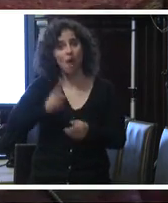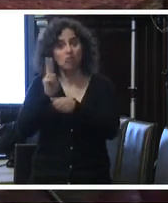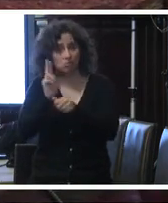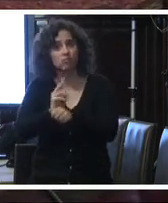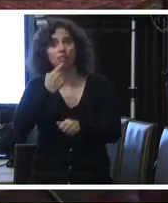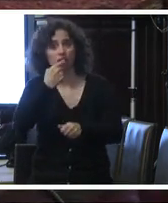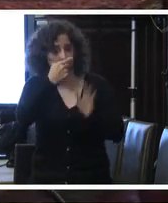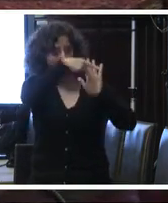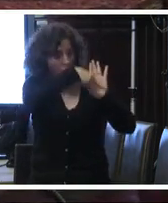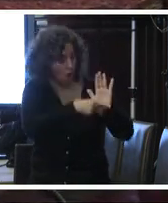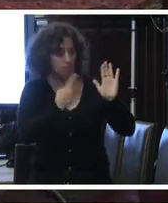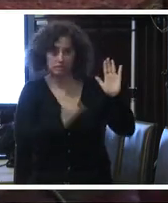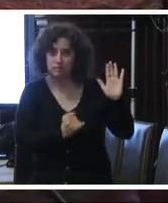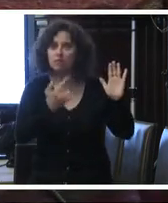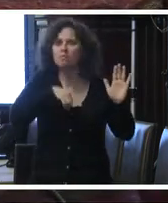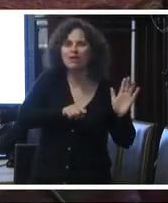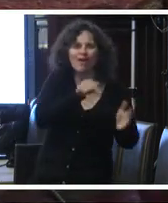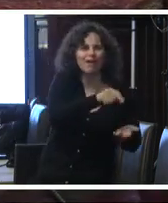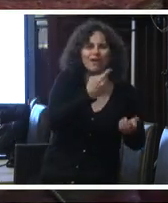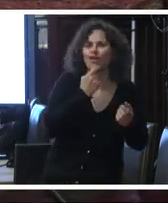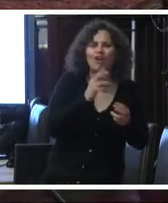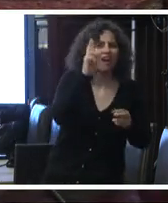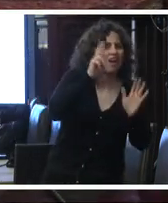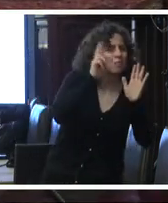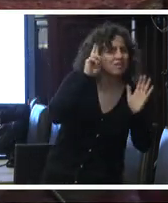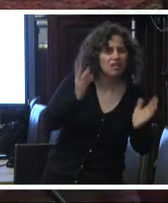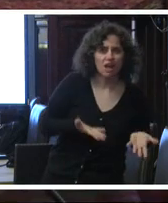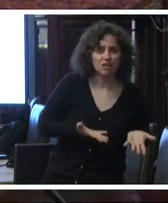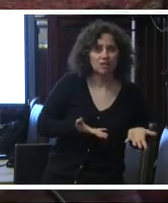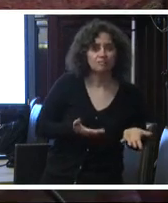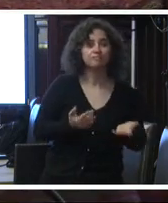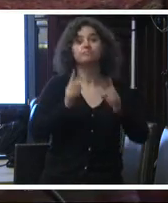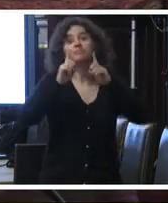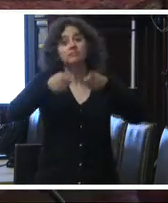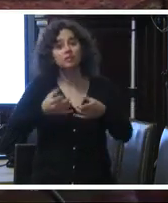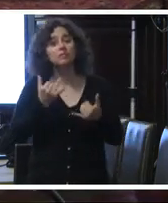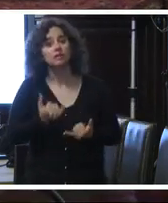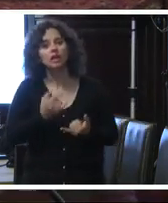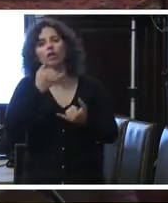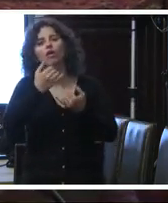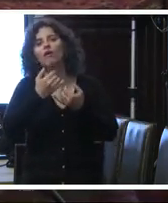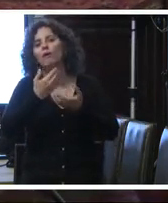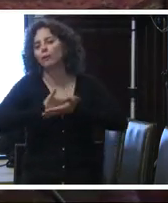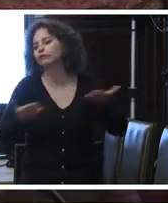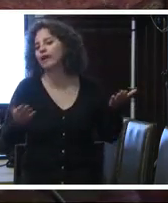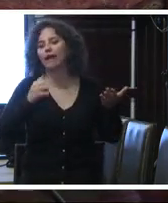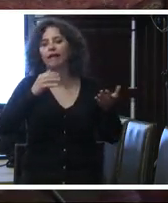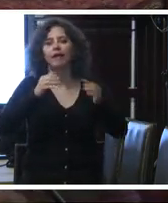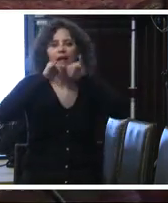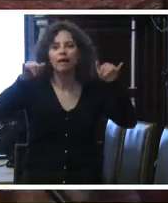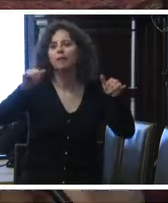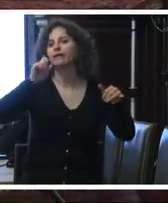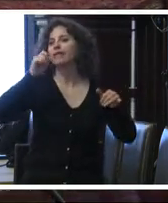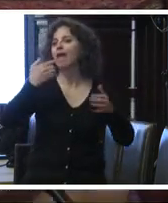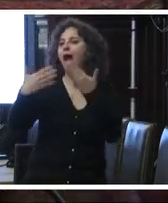como la Convención Belén do Pará, ¿no? También quisiera señalar las campañas de difamación que lo